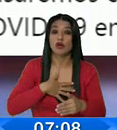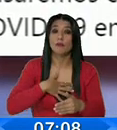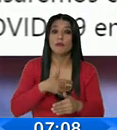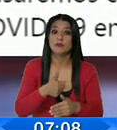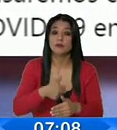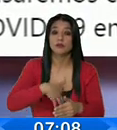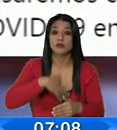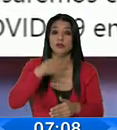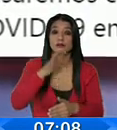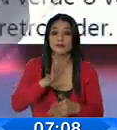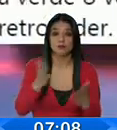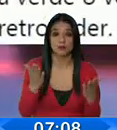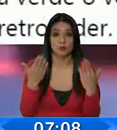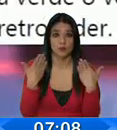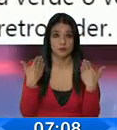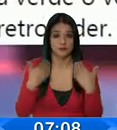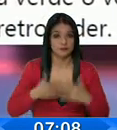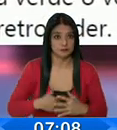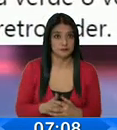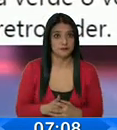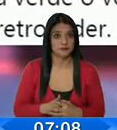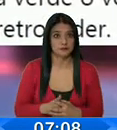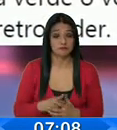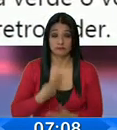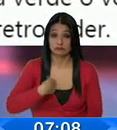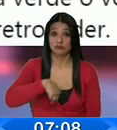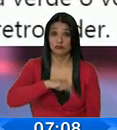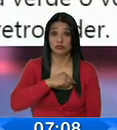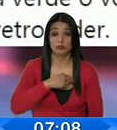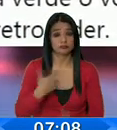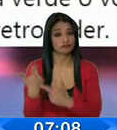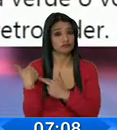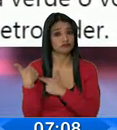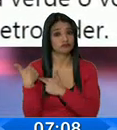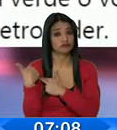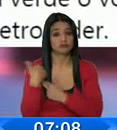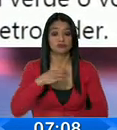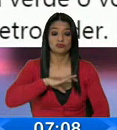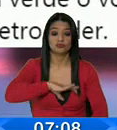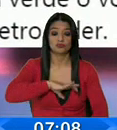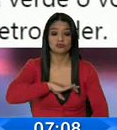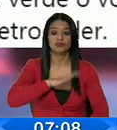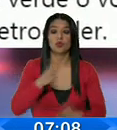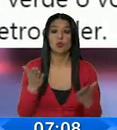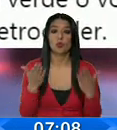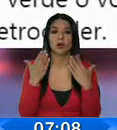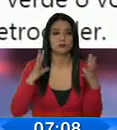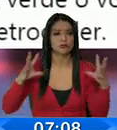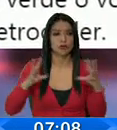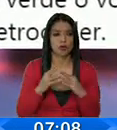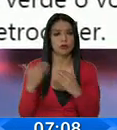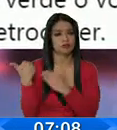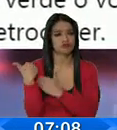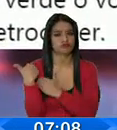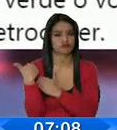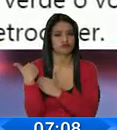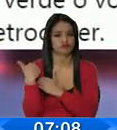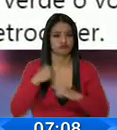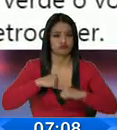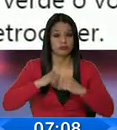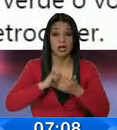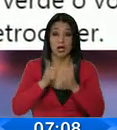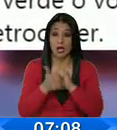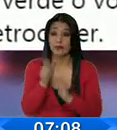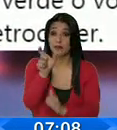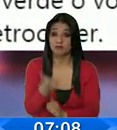en Guayaquil. Nosotros haremos nuestra parte como municipio de Guayaquil y sus dependencias. De igual forma, cada